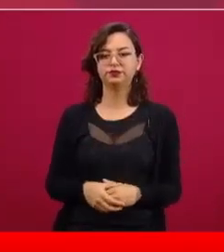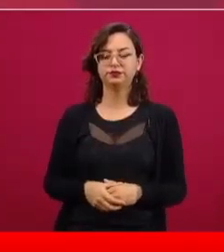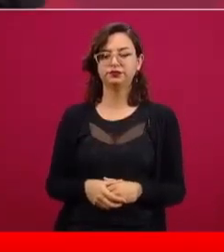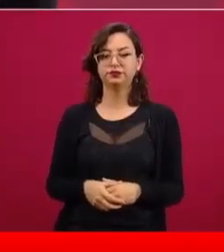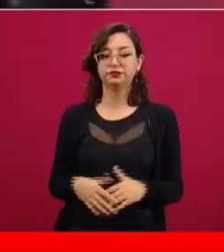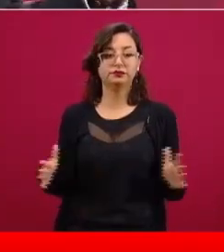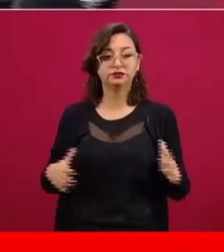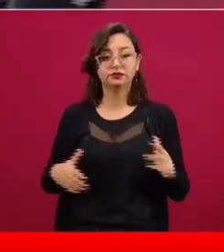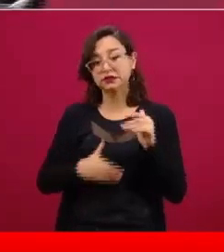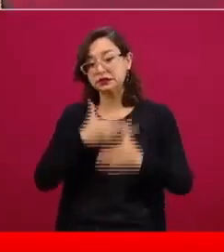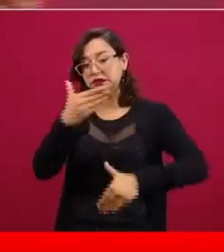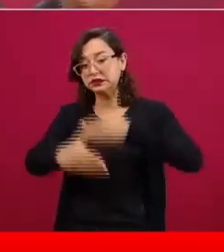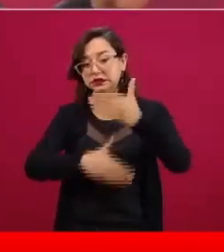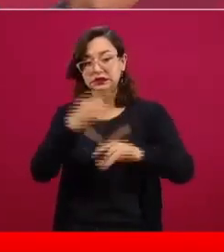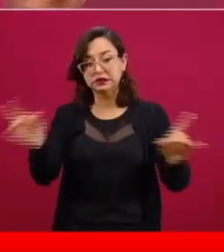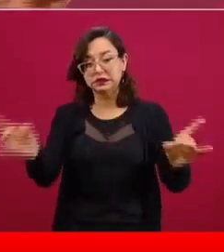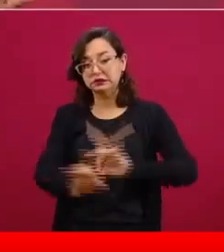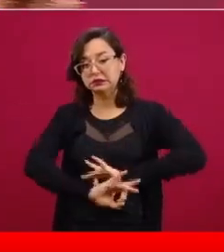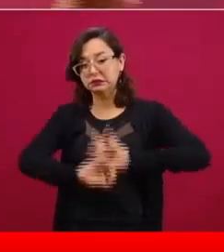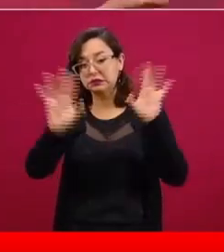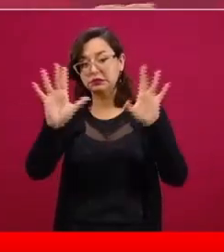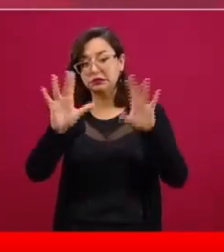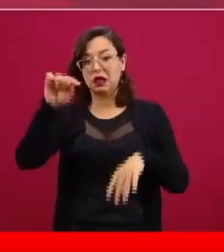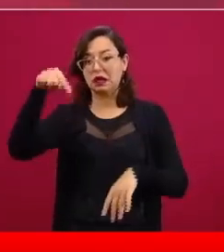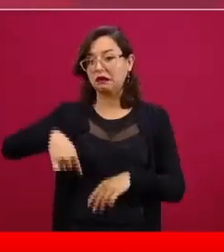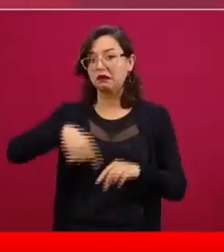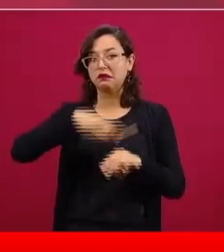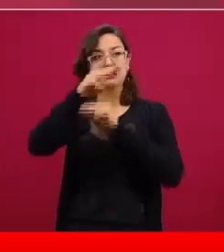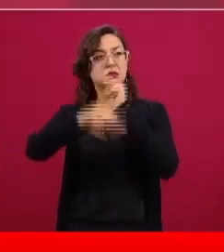Suceda lo que suceda en el mundo,